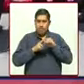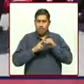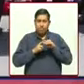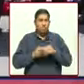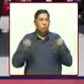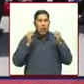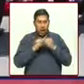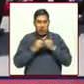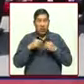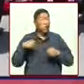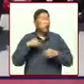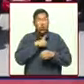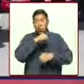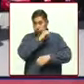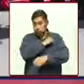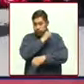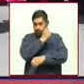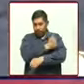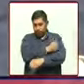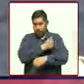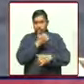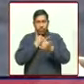Asimismo, nosotros como autoridades